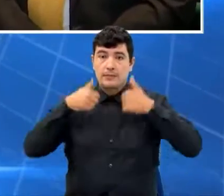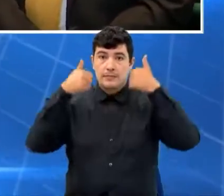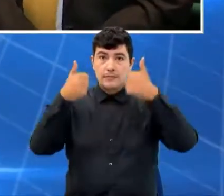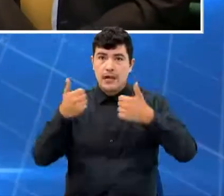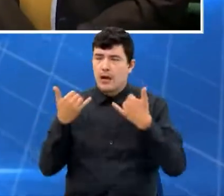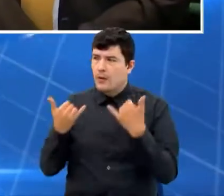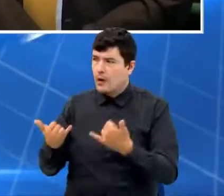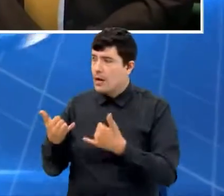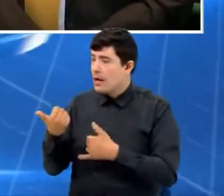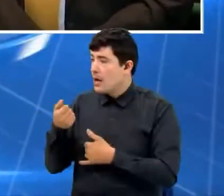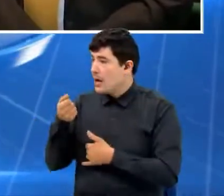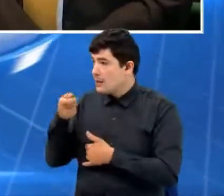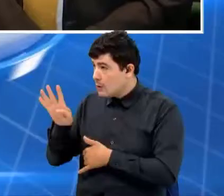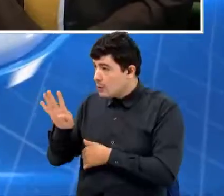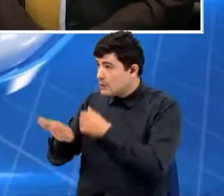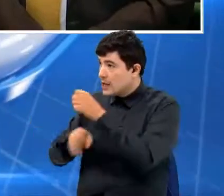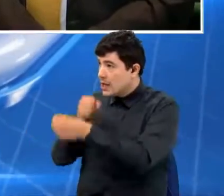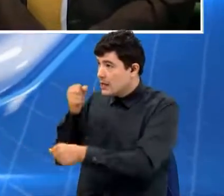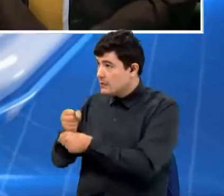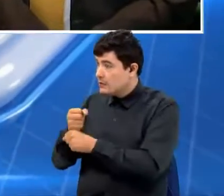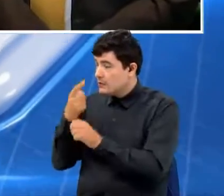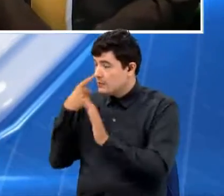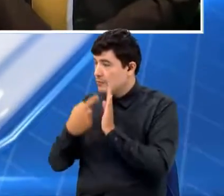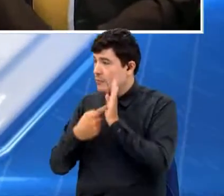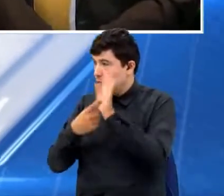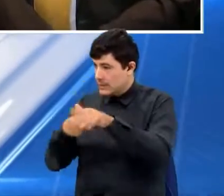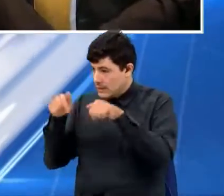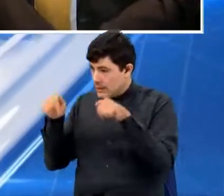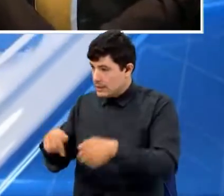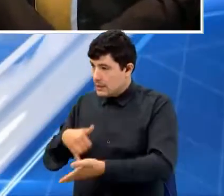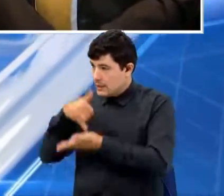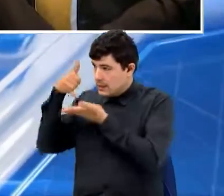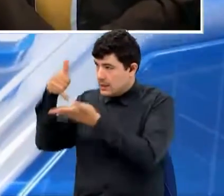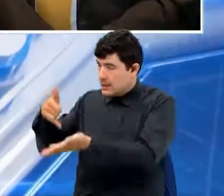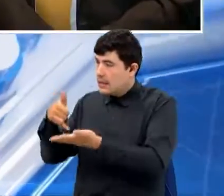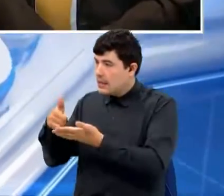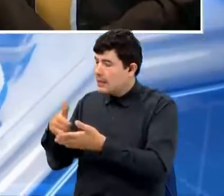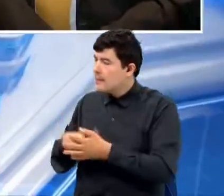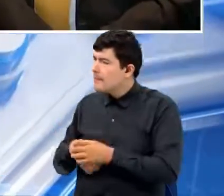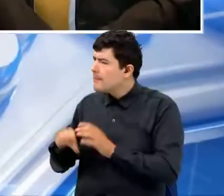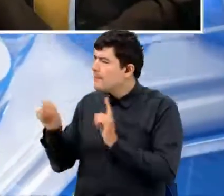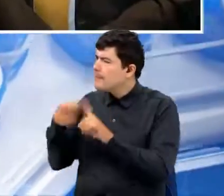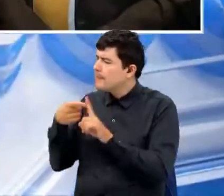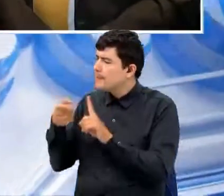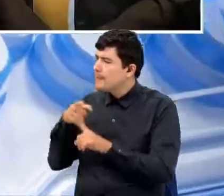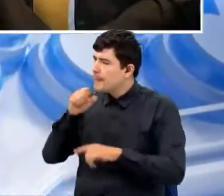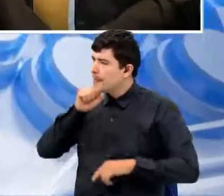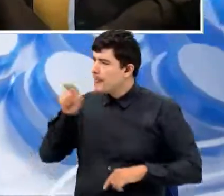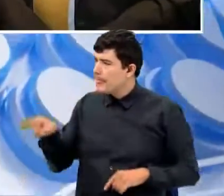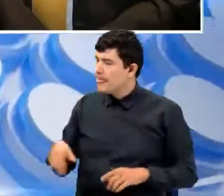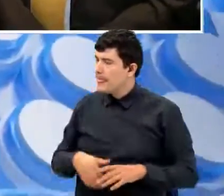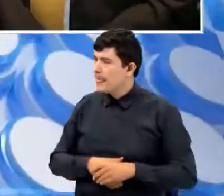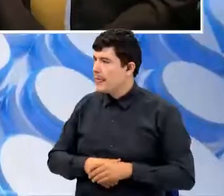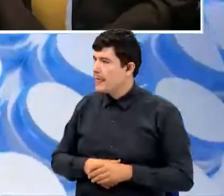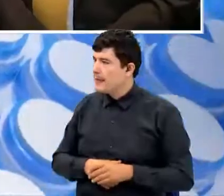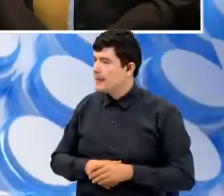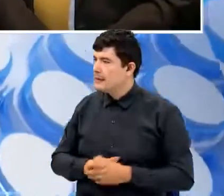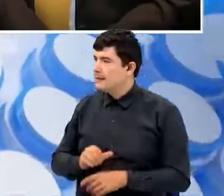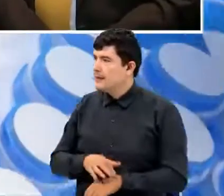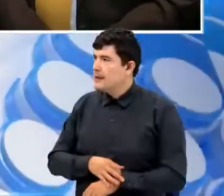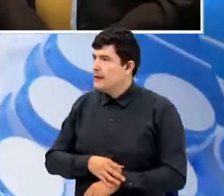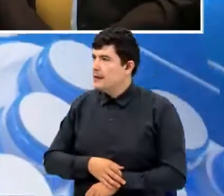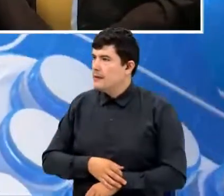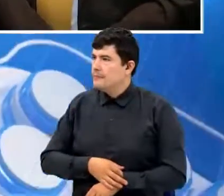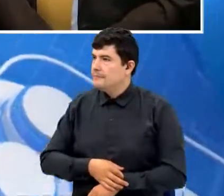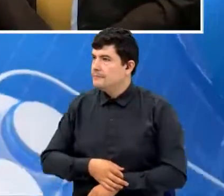14ª edición de esta gala de premiación. Bueno, primero que todo, ¿qué se viene de ahora en adelante para